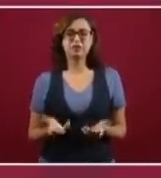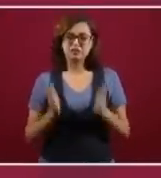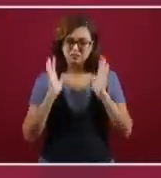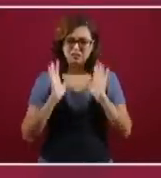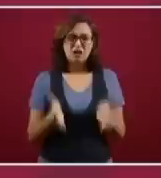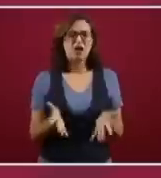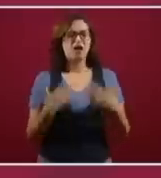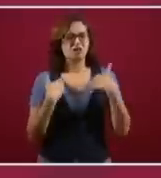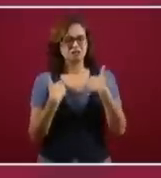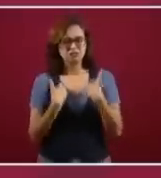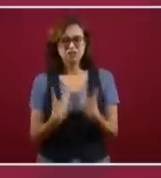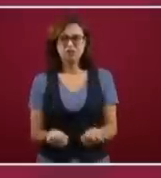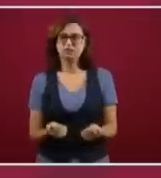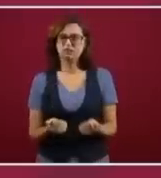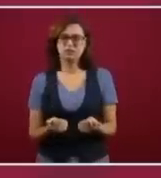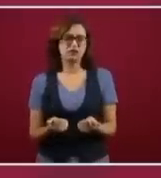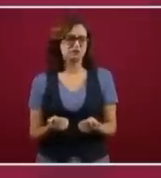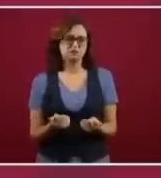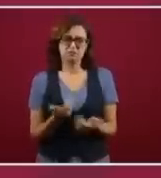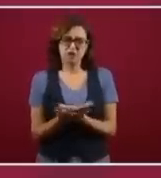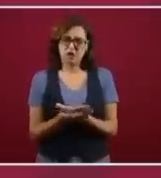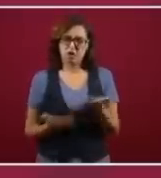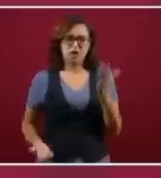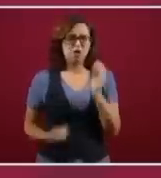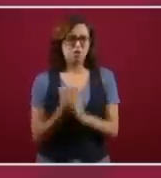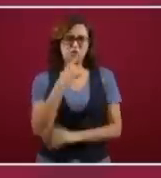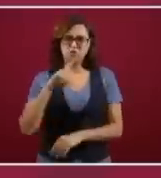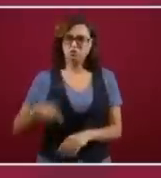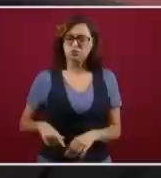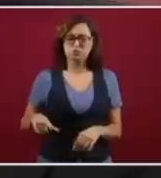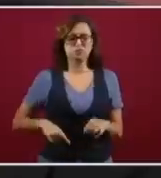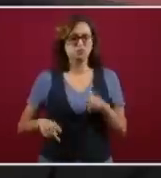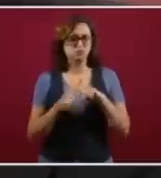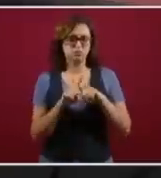convenzan de que ya no es lo mismo,